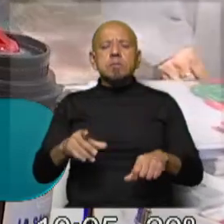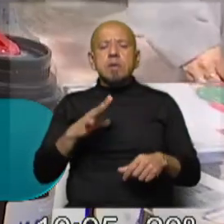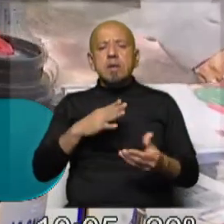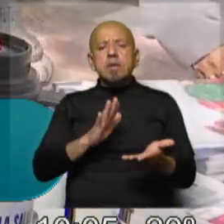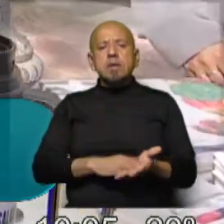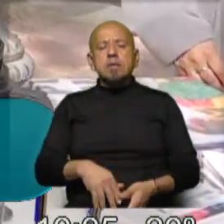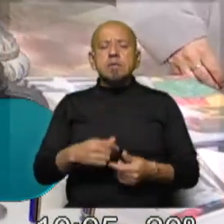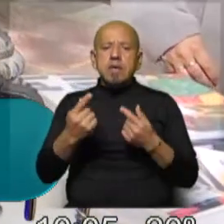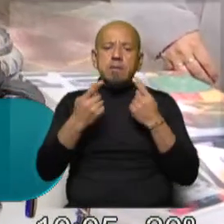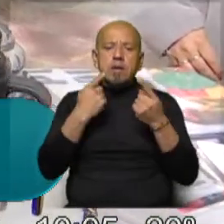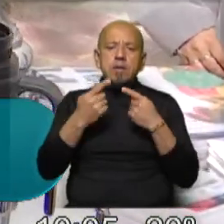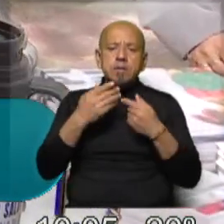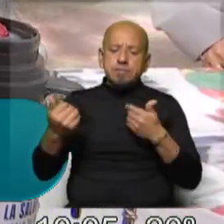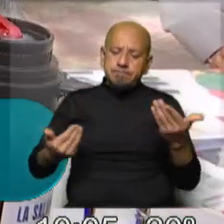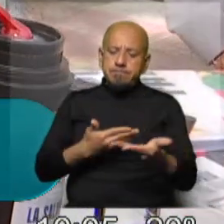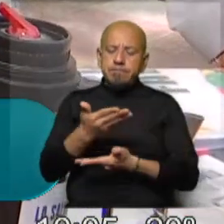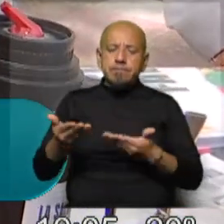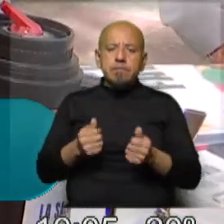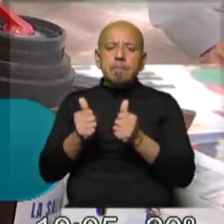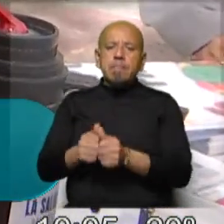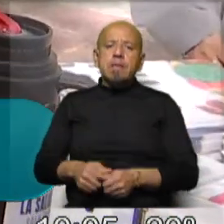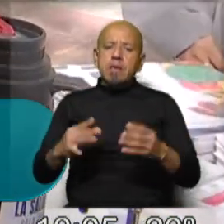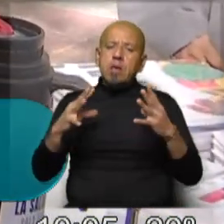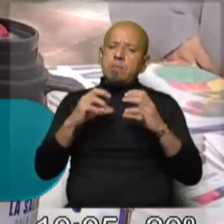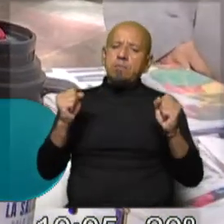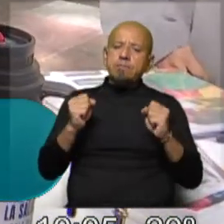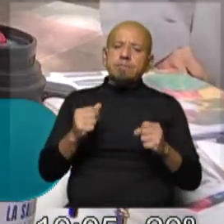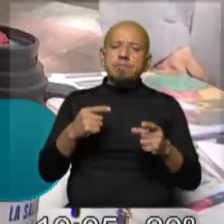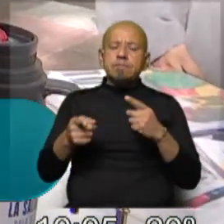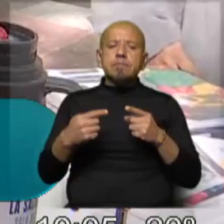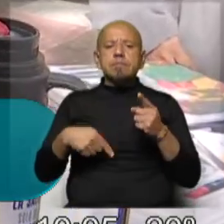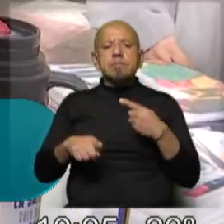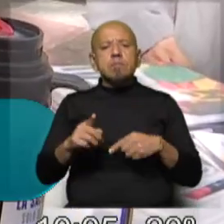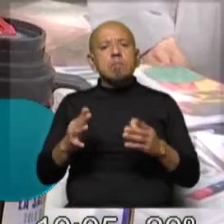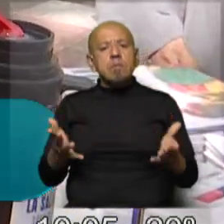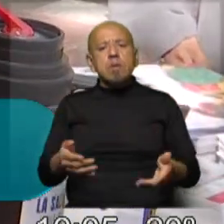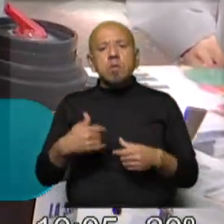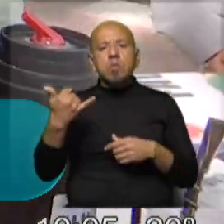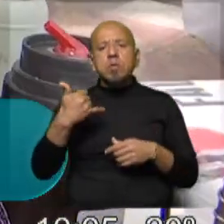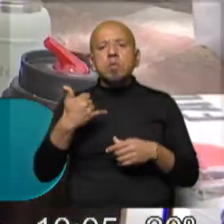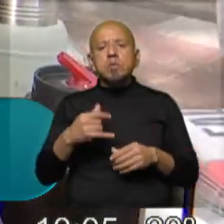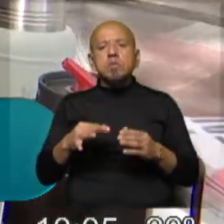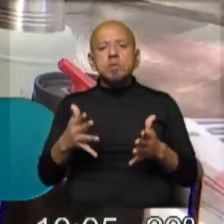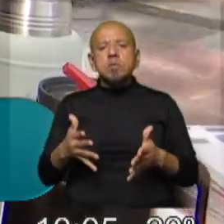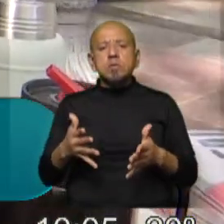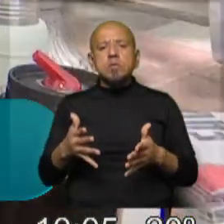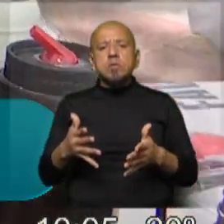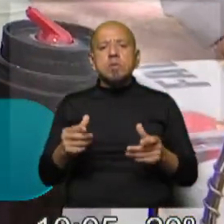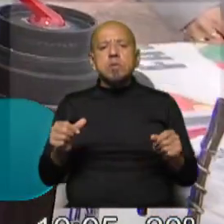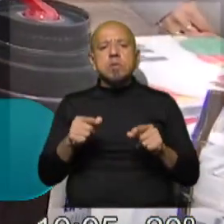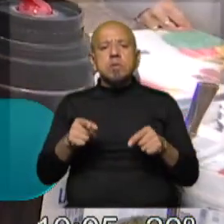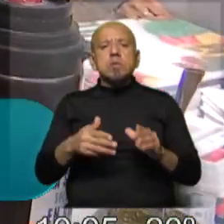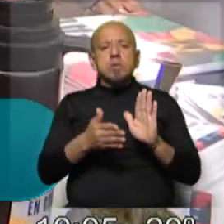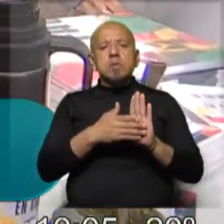manera comunitaria, a través del acompañamiento, la empatía, como venían diciendo con Arocena. Bueno, cuéntenos también lo que llevó a desarrollar esta